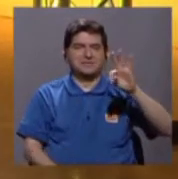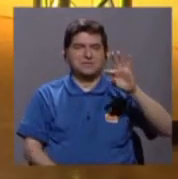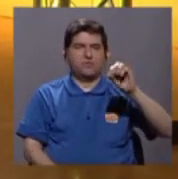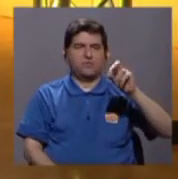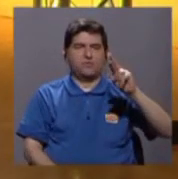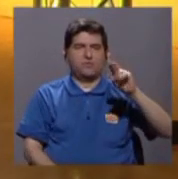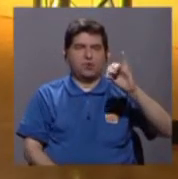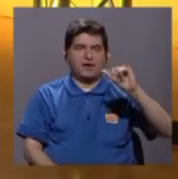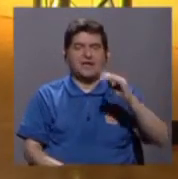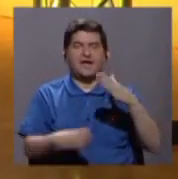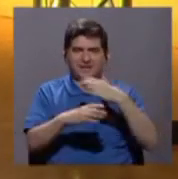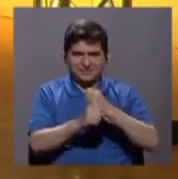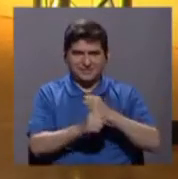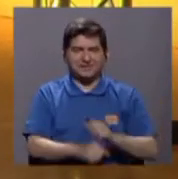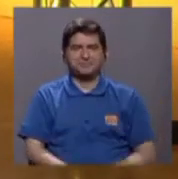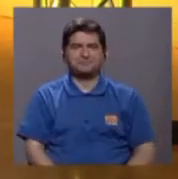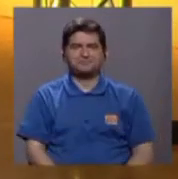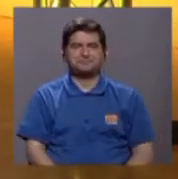Doña Martina,